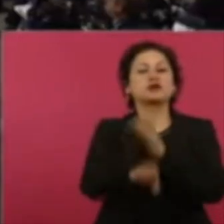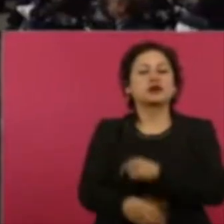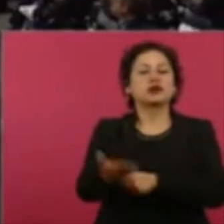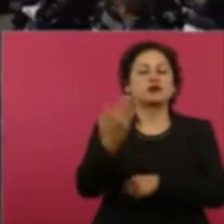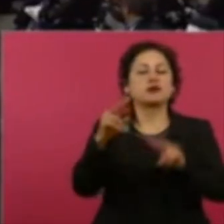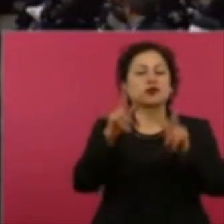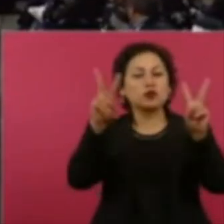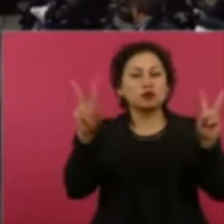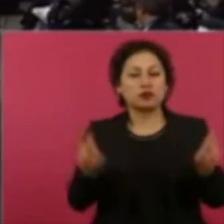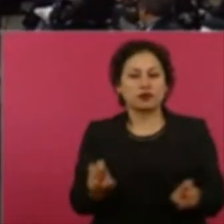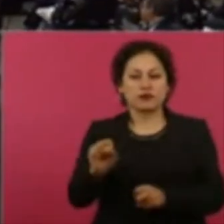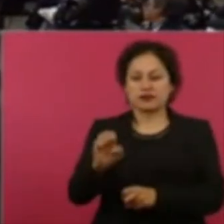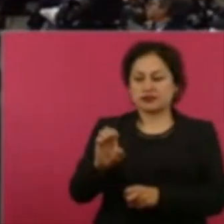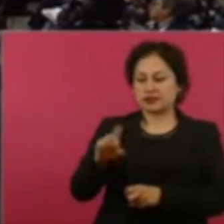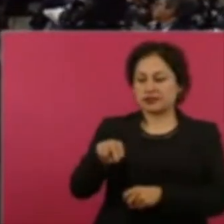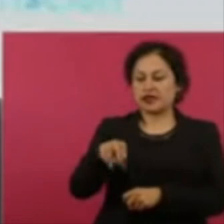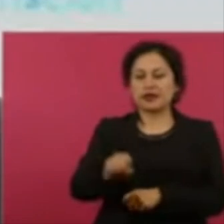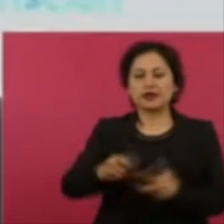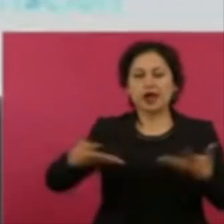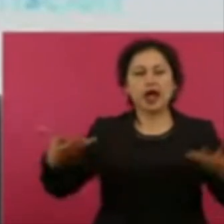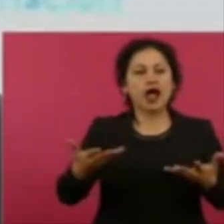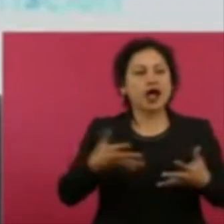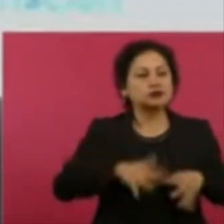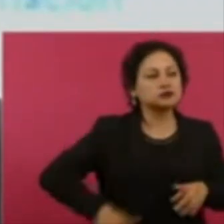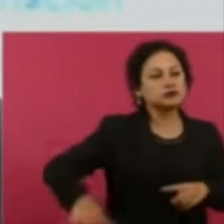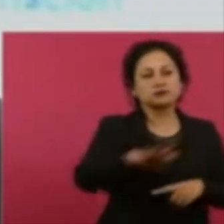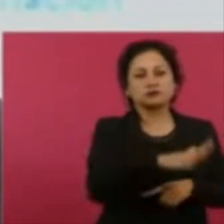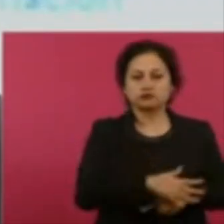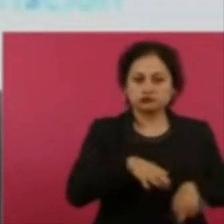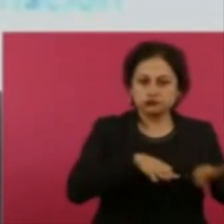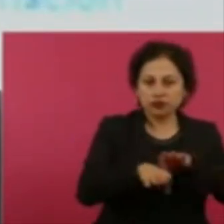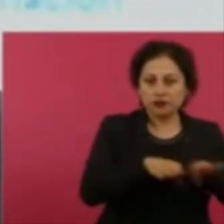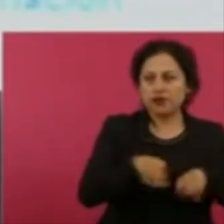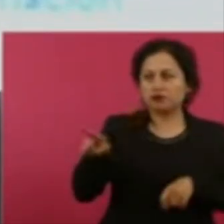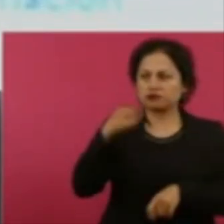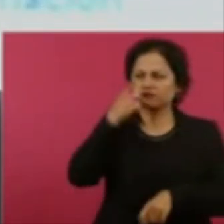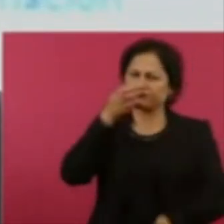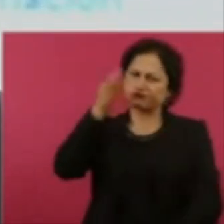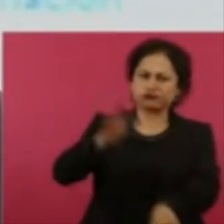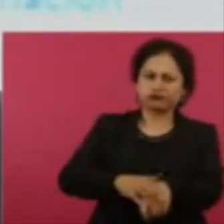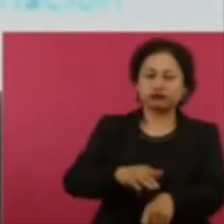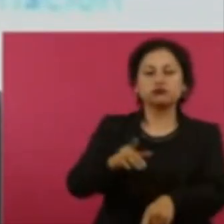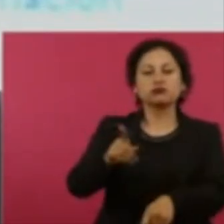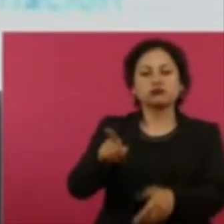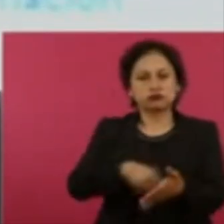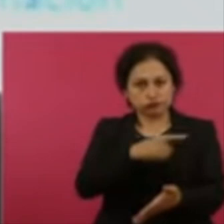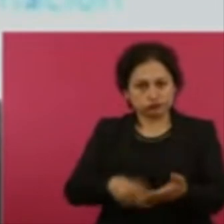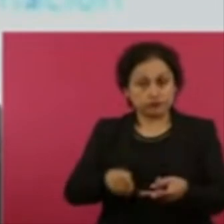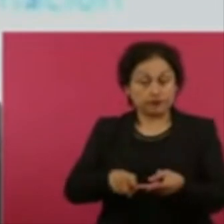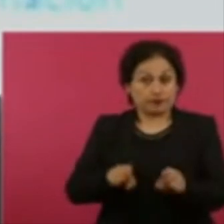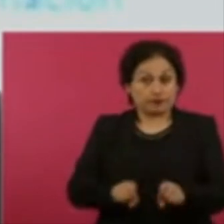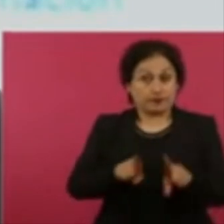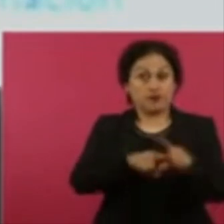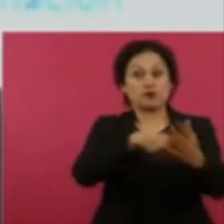a realizar labores de seguridad pública hasta 2024. También suspendió el programa piloto